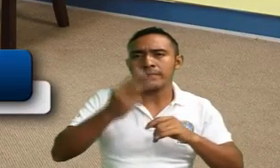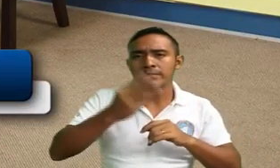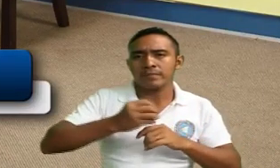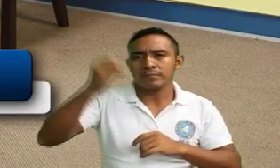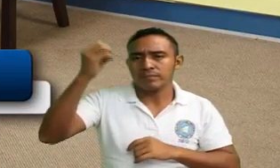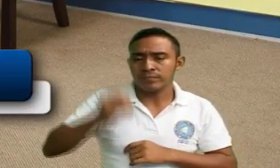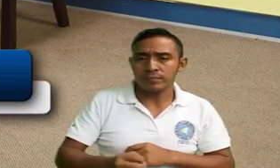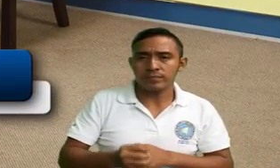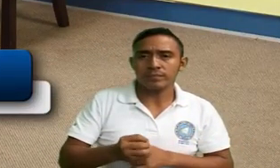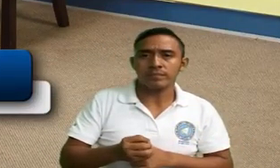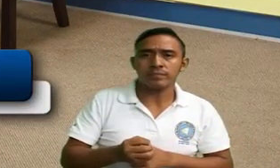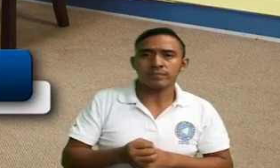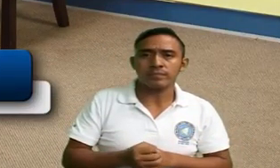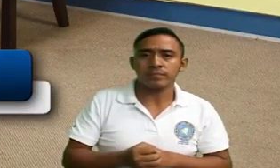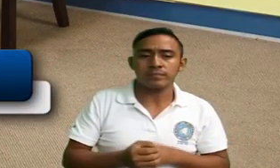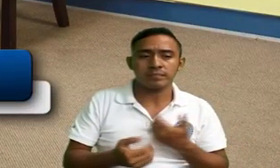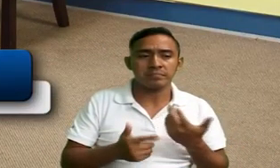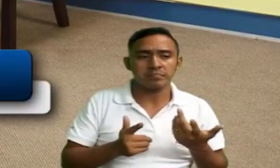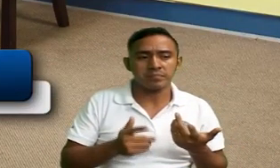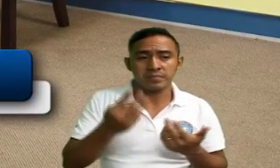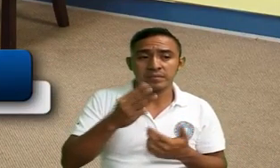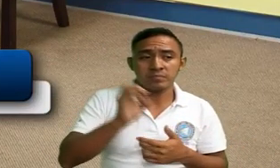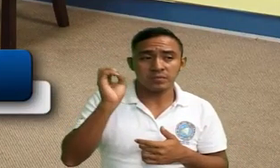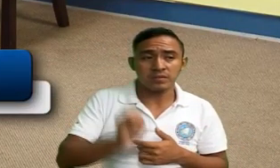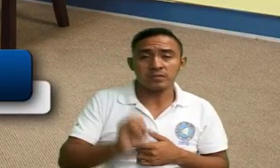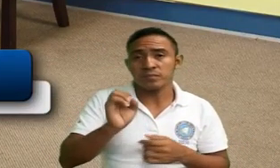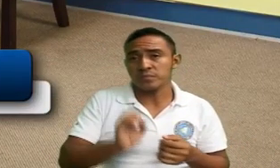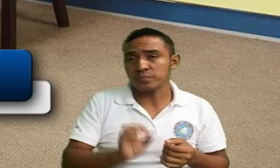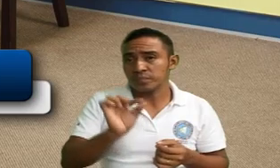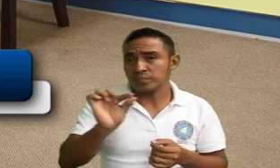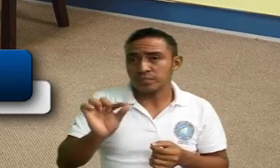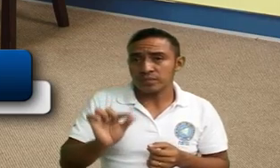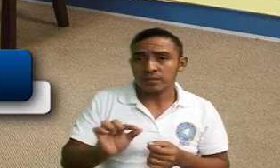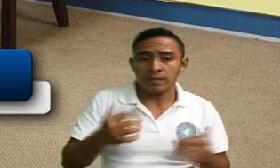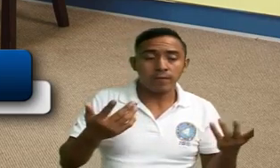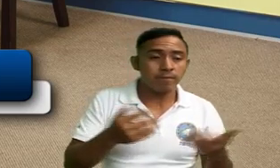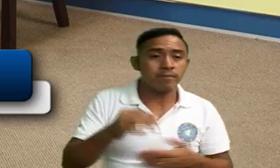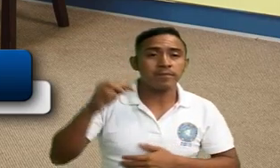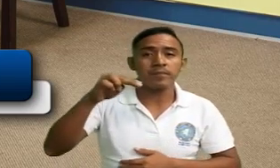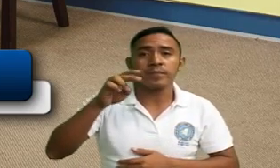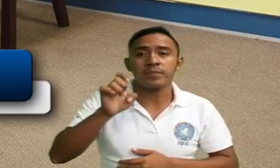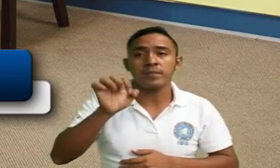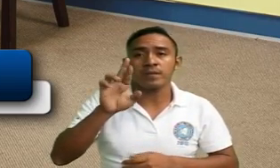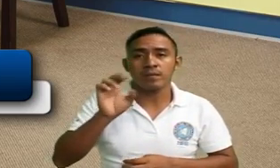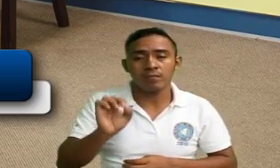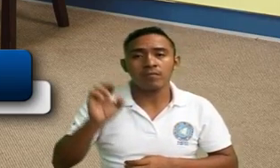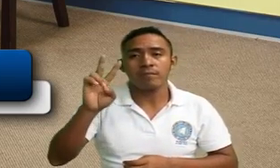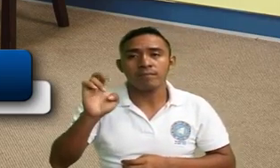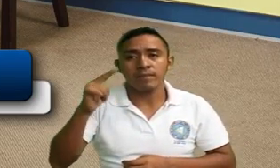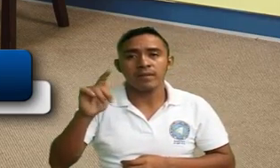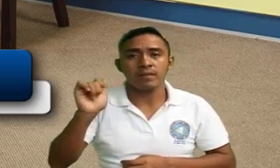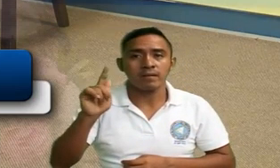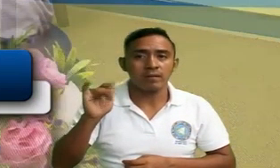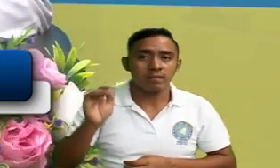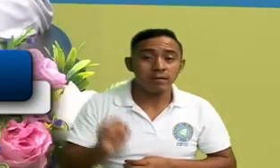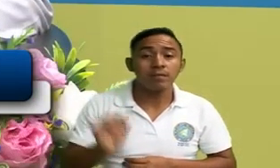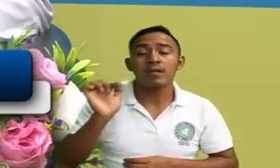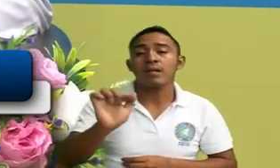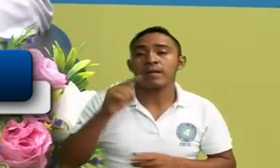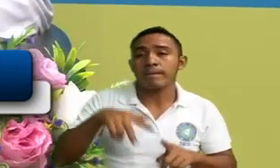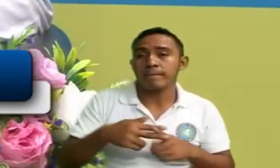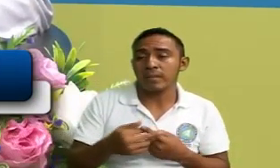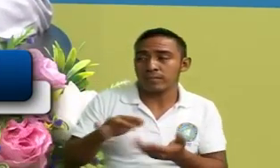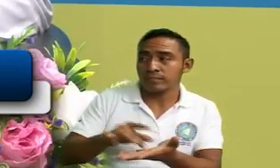de las pacientes muestran tantos signos neurovegetativos. Precisamente de ahí se deriva el tratamiento.